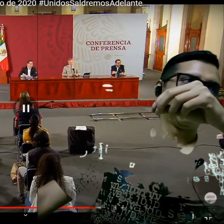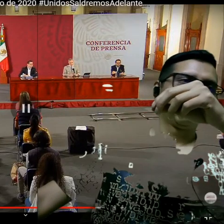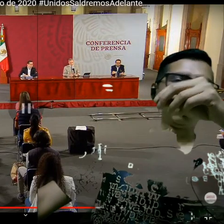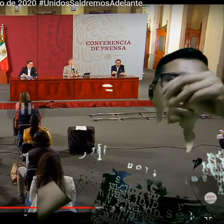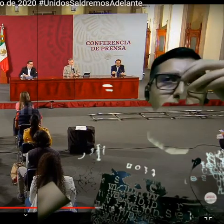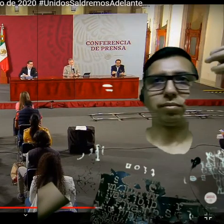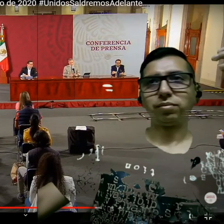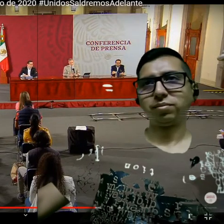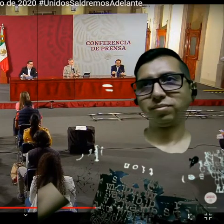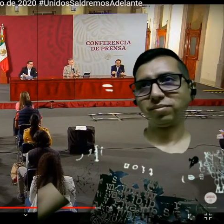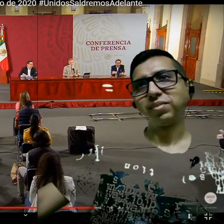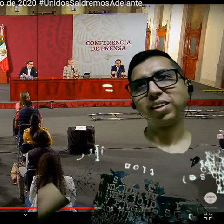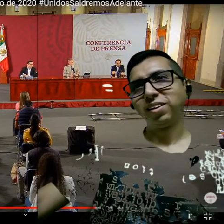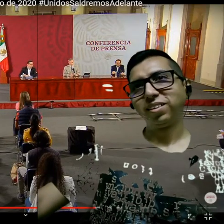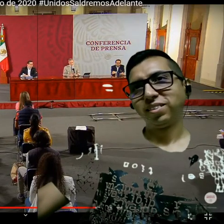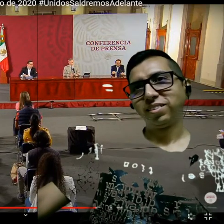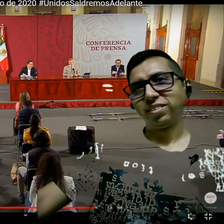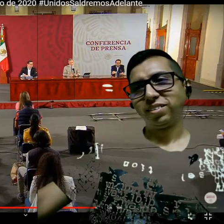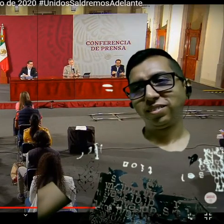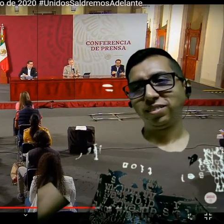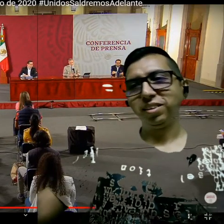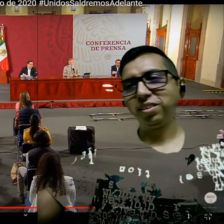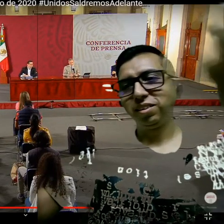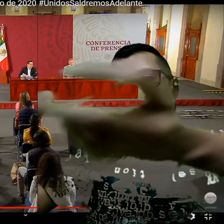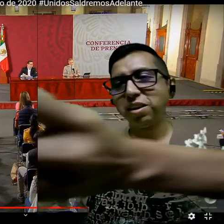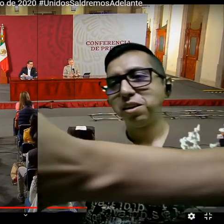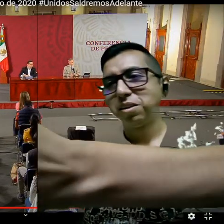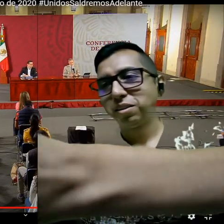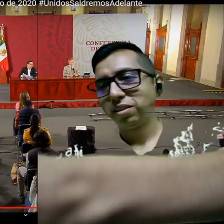favor. No me queda claro.